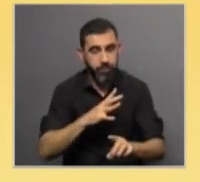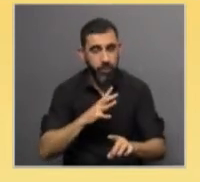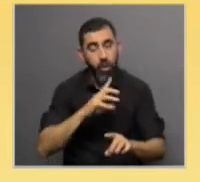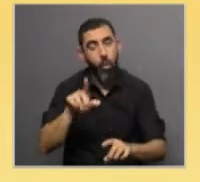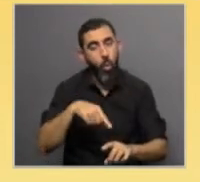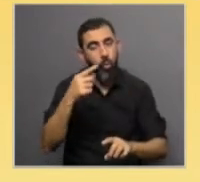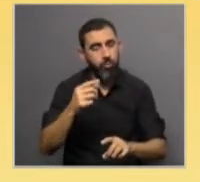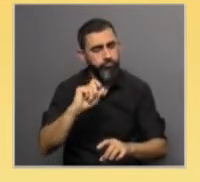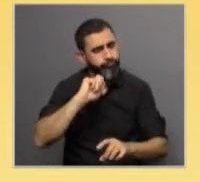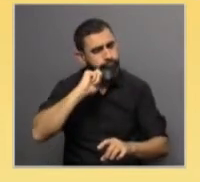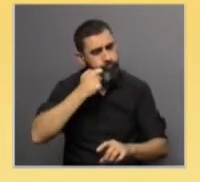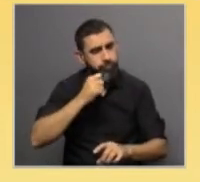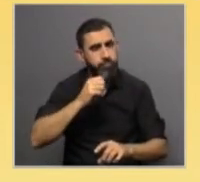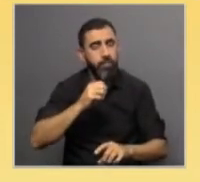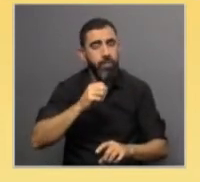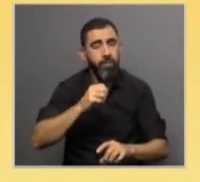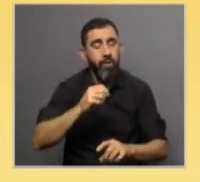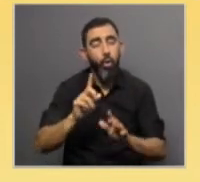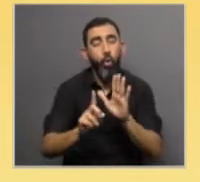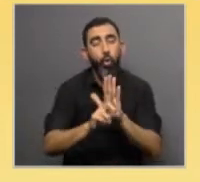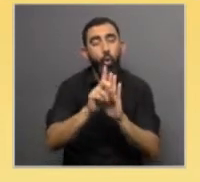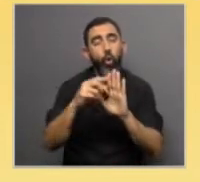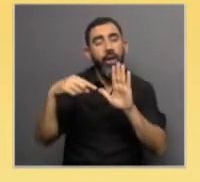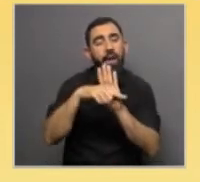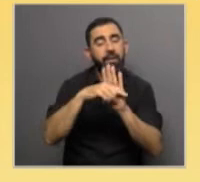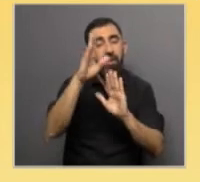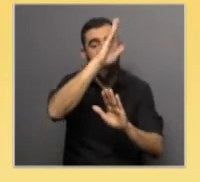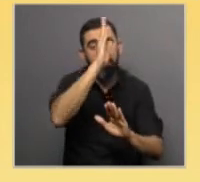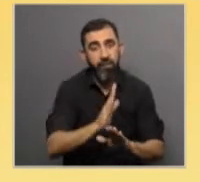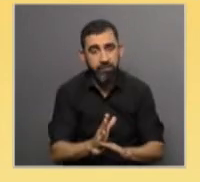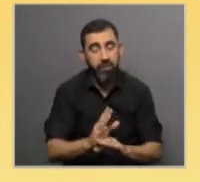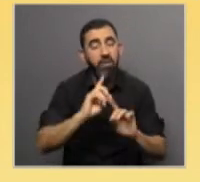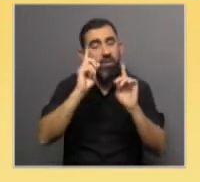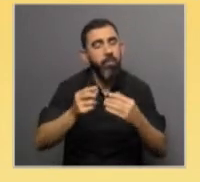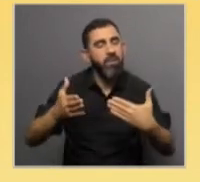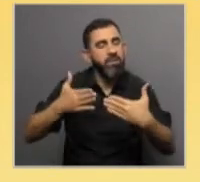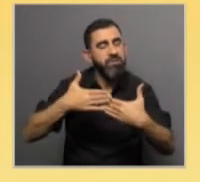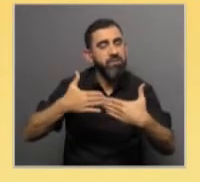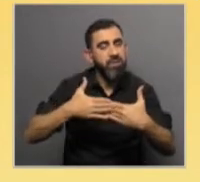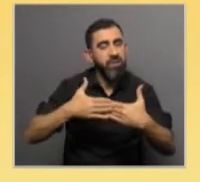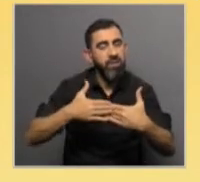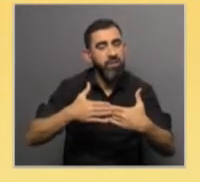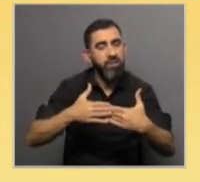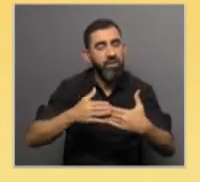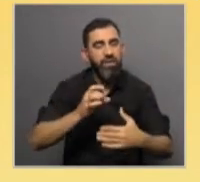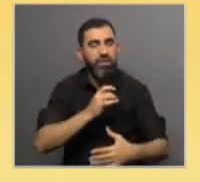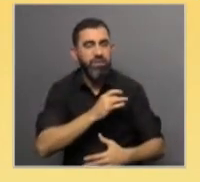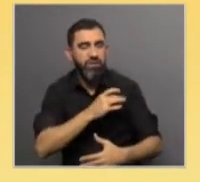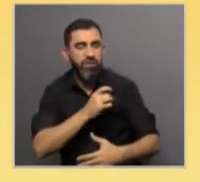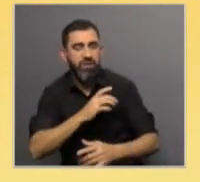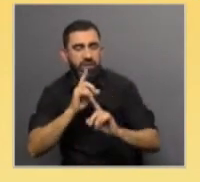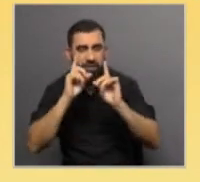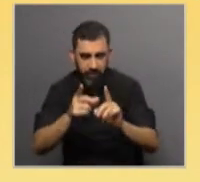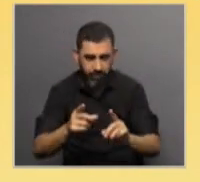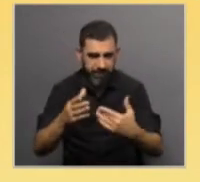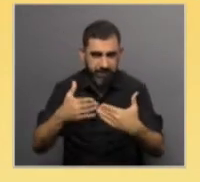yacimientos espectaculares en Piauí, en el noreste de Brasil, y también cerca de Puerto Montt. No me voy a poner a cantar